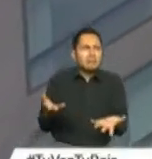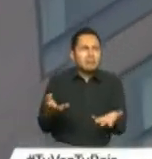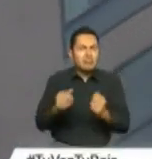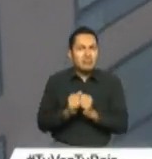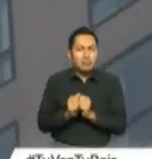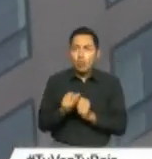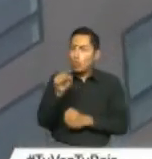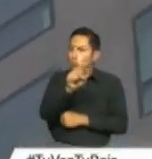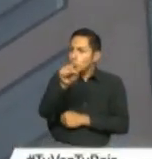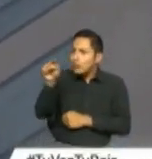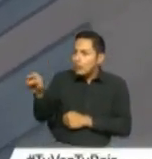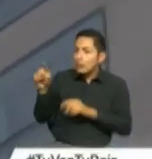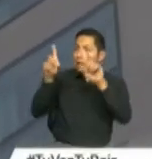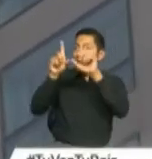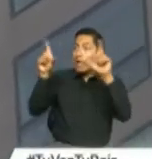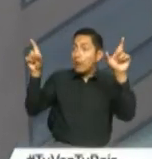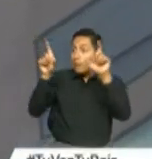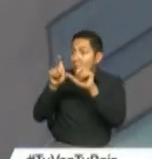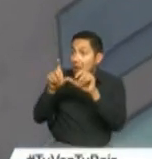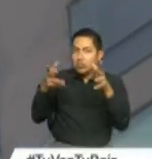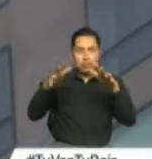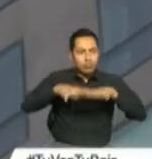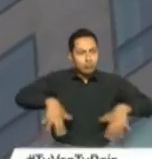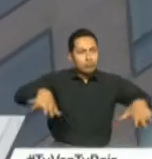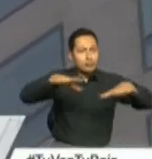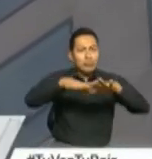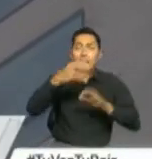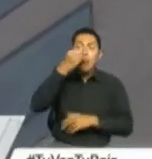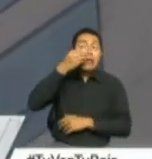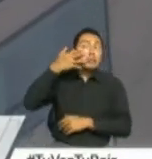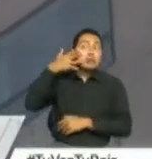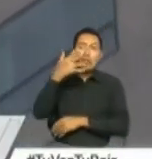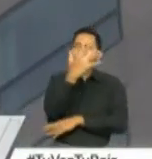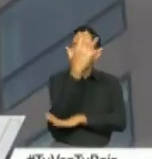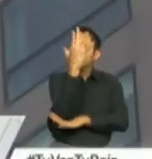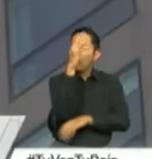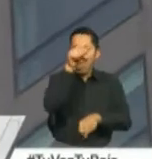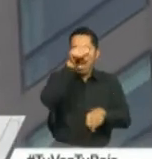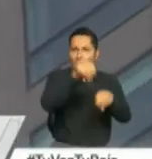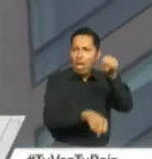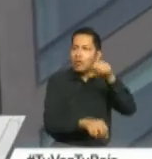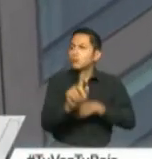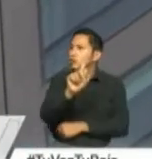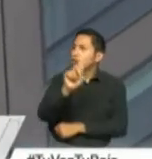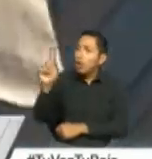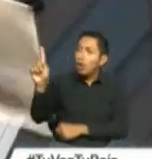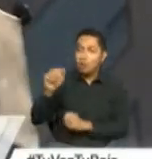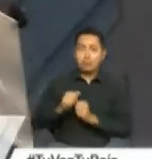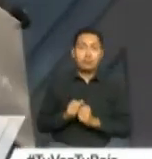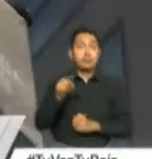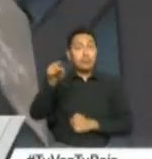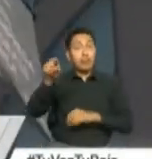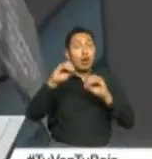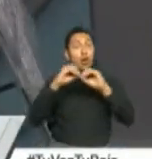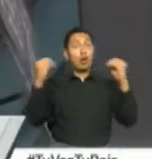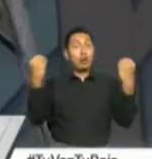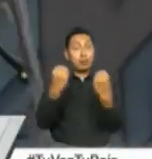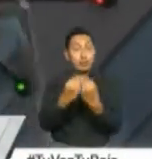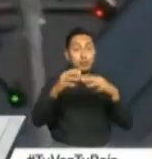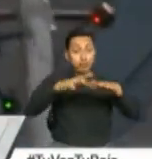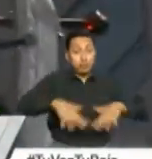no dejen que su empresa destruya los corales de la Amazonía. La ONG ambientalista advierte que un banco de